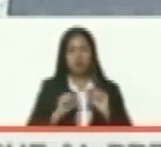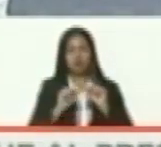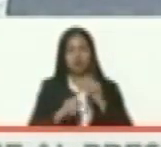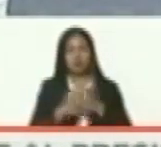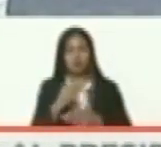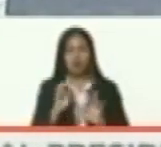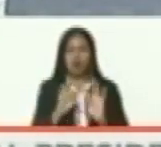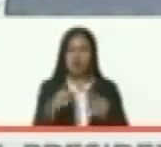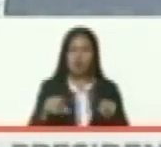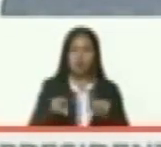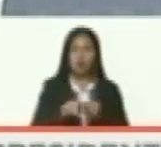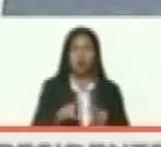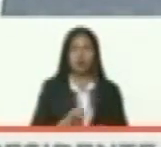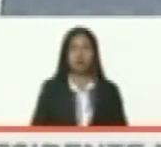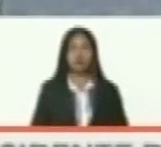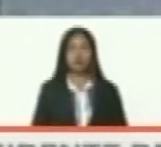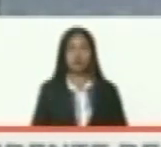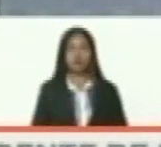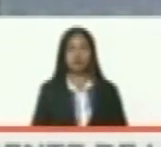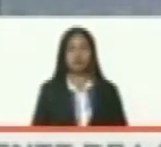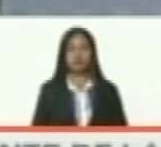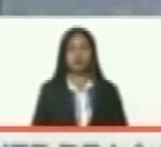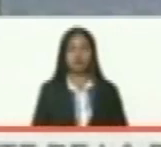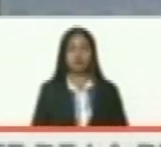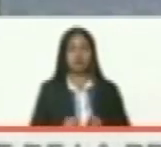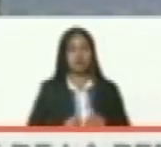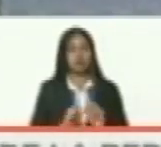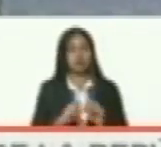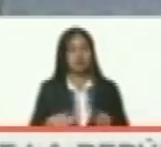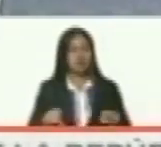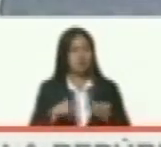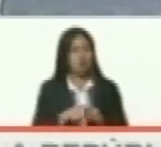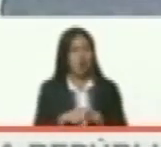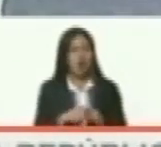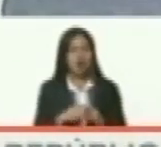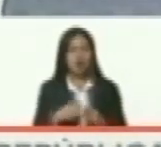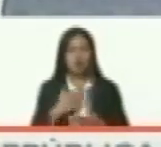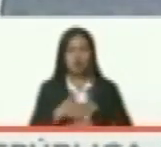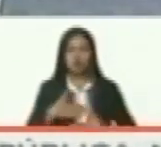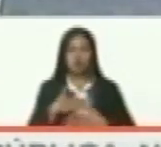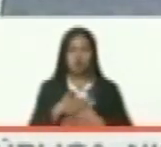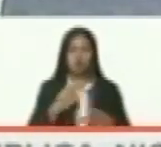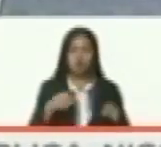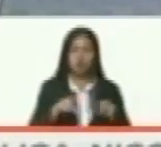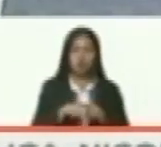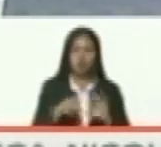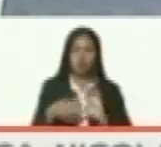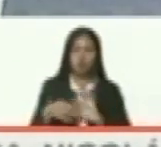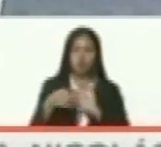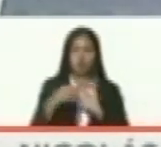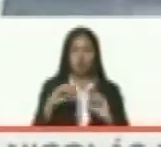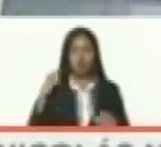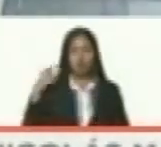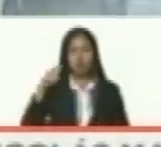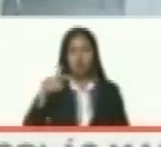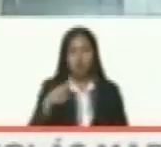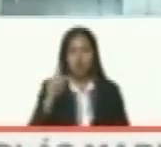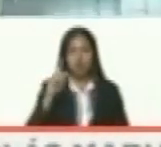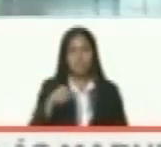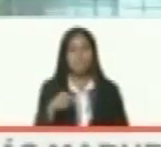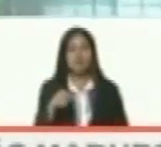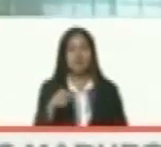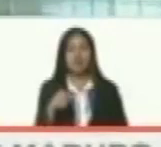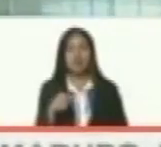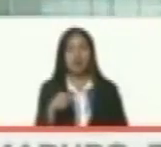mantenerse, hacerse los mantenimientos debidos. Aquí va a haber unidades de transporte de Zigzag,